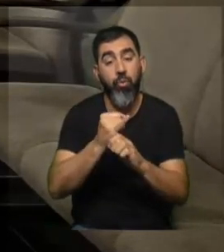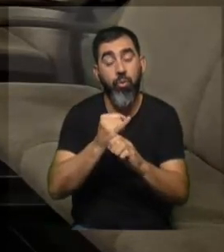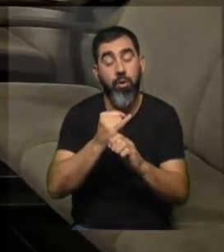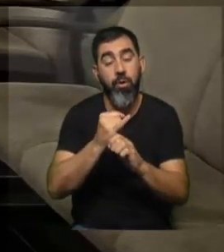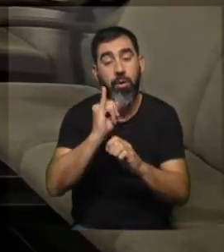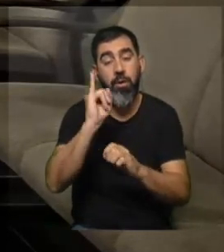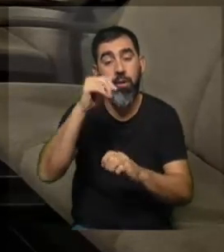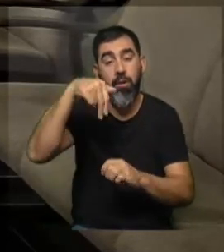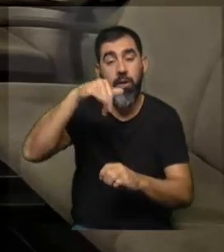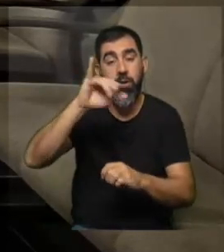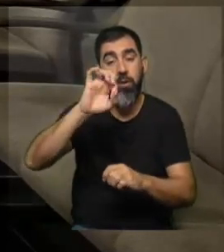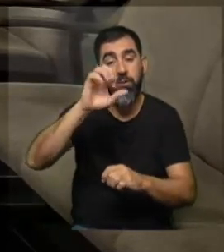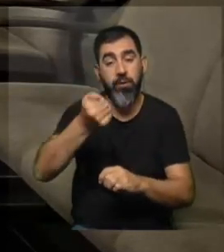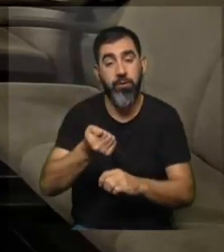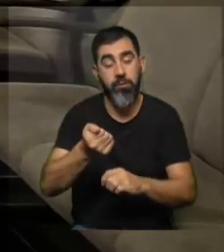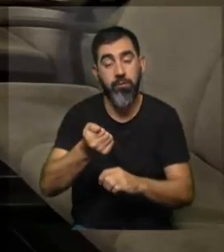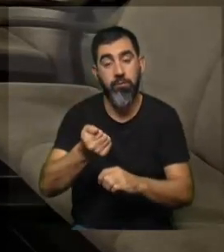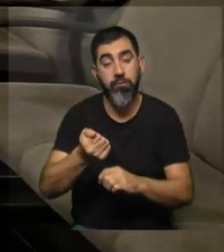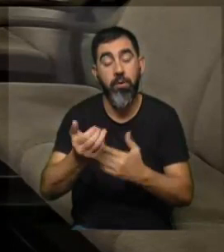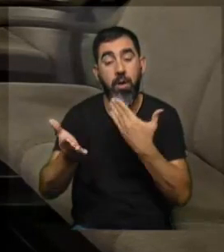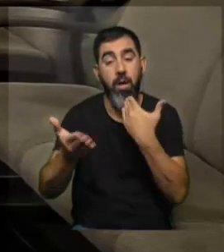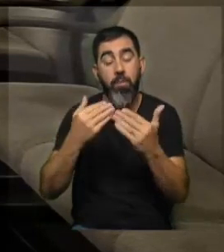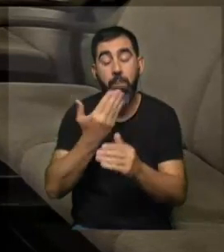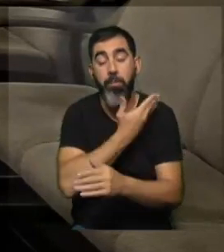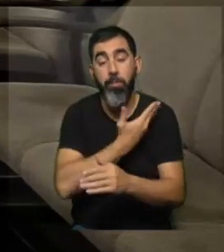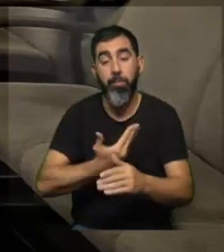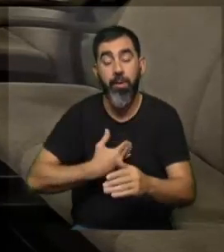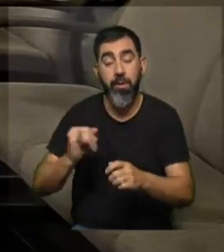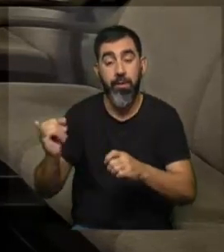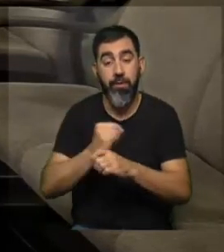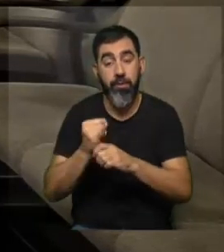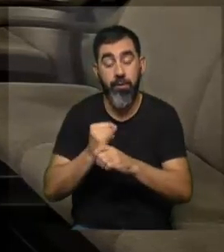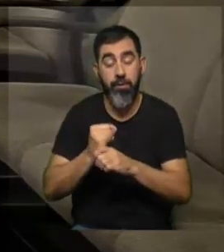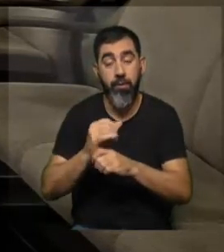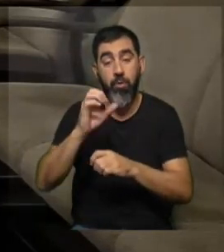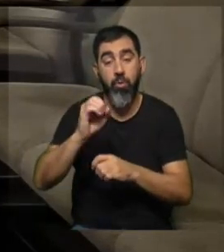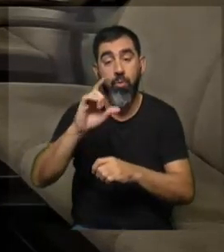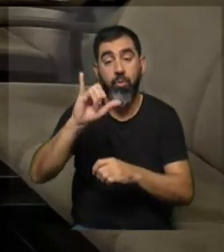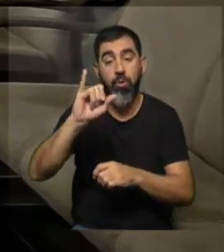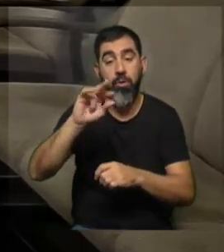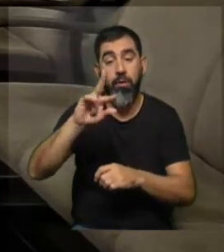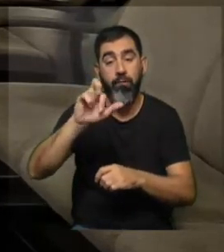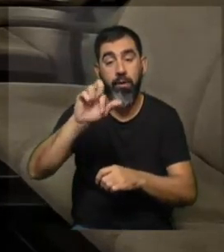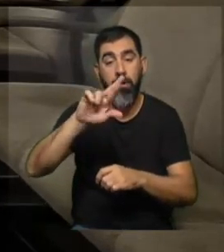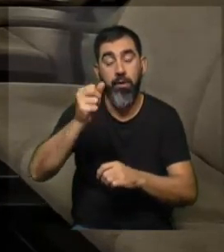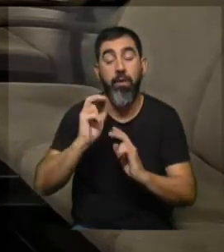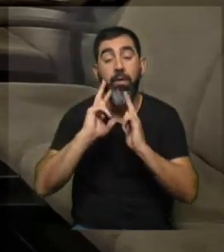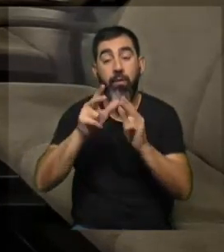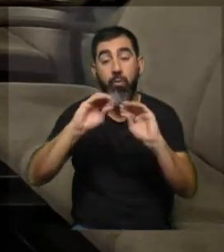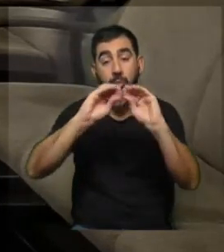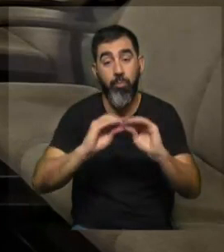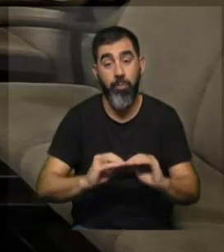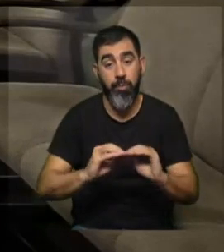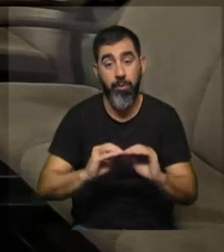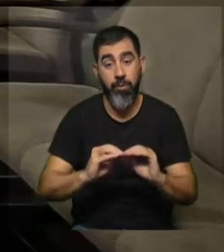adolescente Elisa hablamos con Roxana Olivera la presidenta justamente el directorio de este instituto que hizo hincapié que en esta rendición de